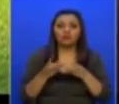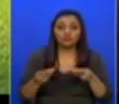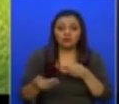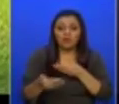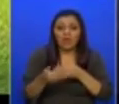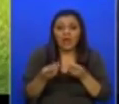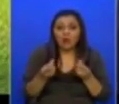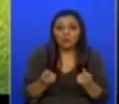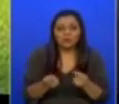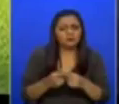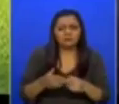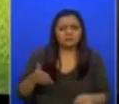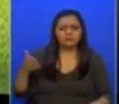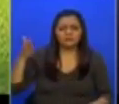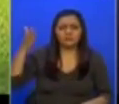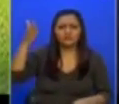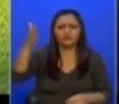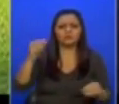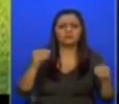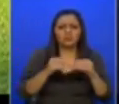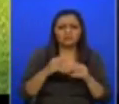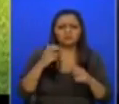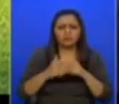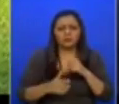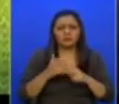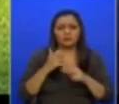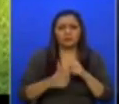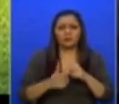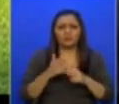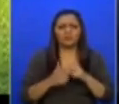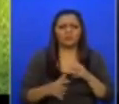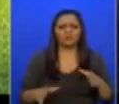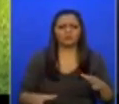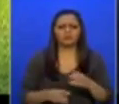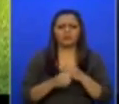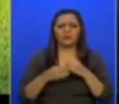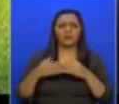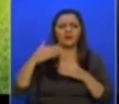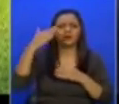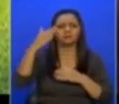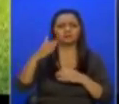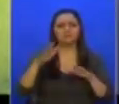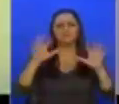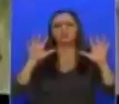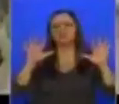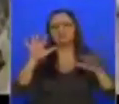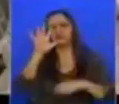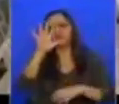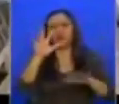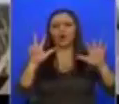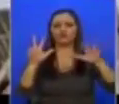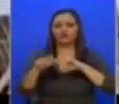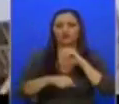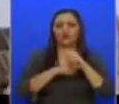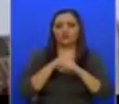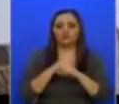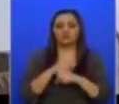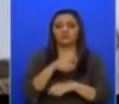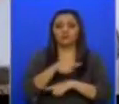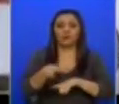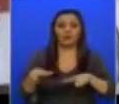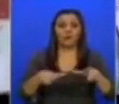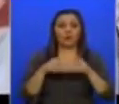mediano plazo. Aún en el evento de que se llegase a rellenar, esto tendría que consolidarse en un plazo entre 5 y 8 años. Al lugar que fue